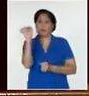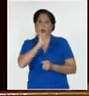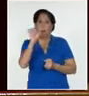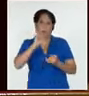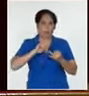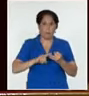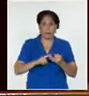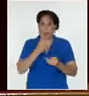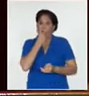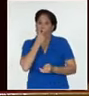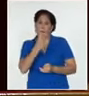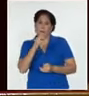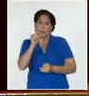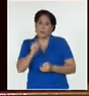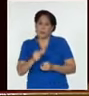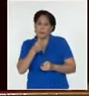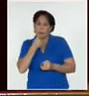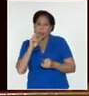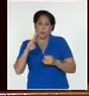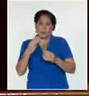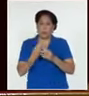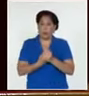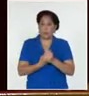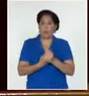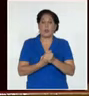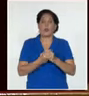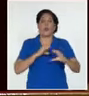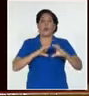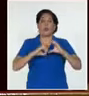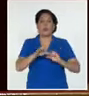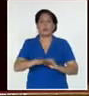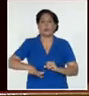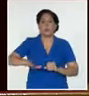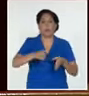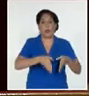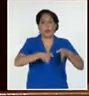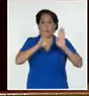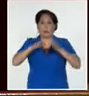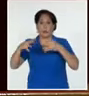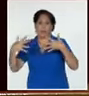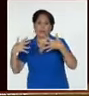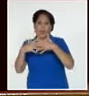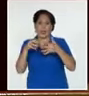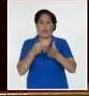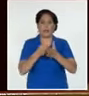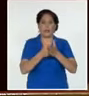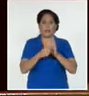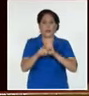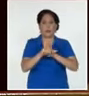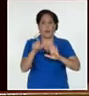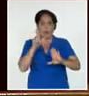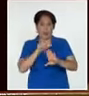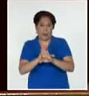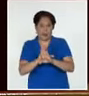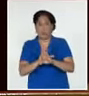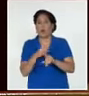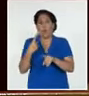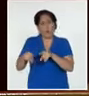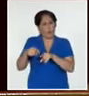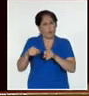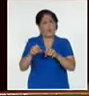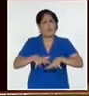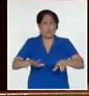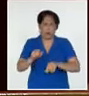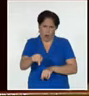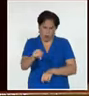la atención a los vulnerables, la comunicación social e institucional, el enfrentamiento a las ilegalidades y todos los problemas